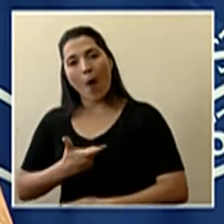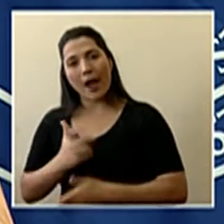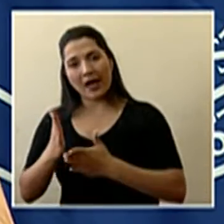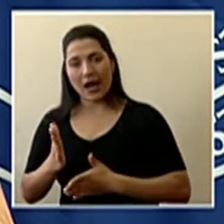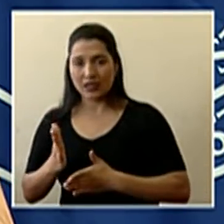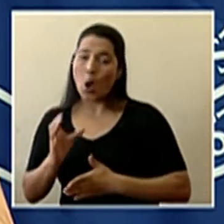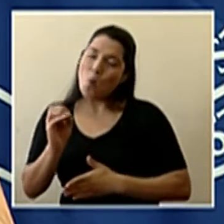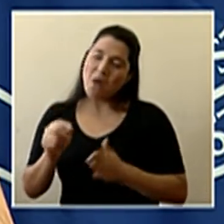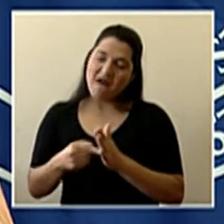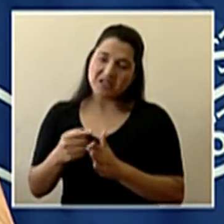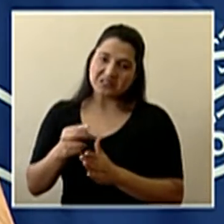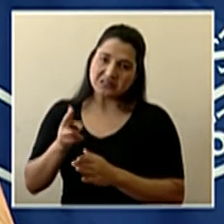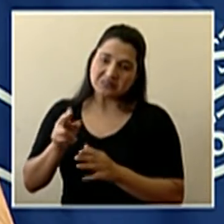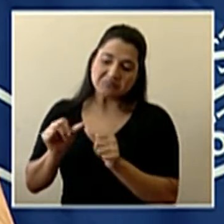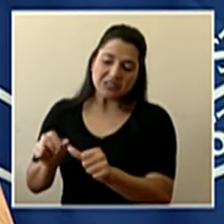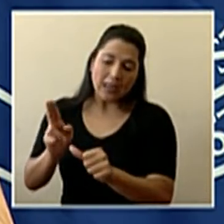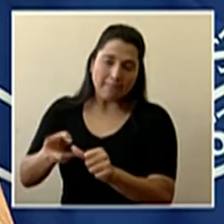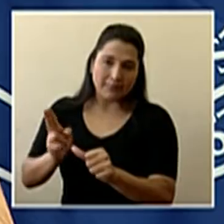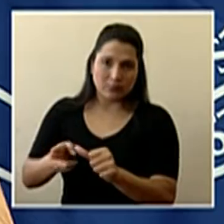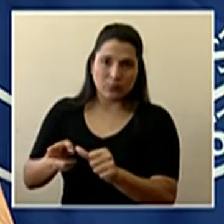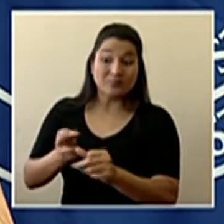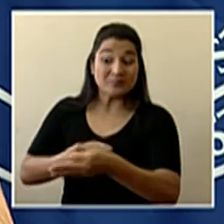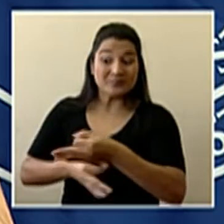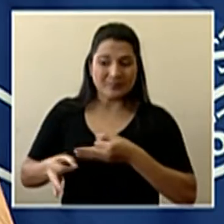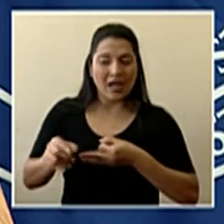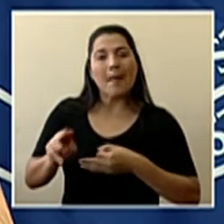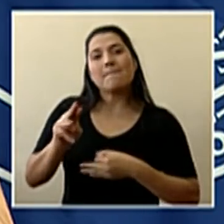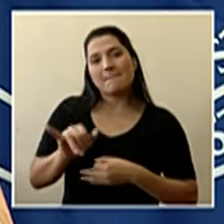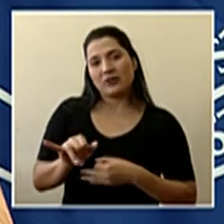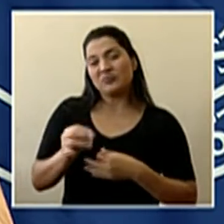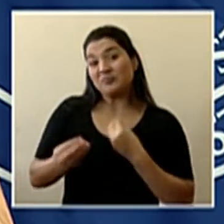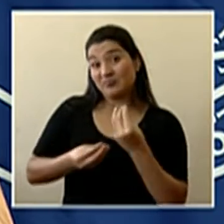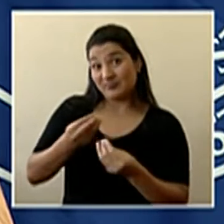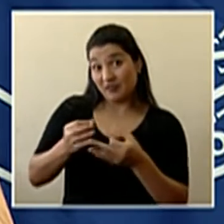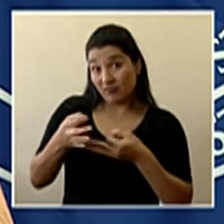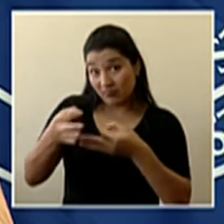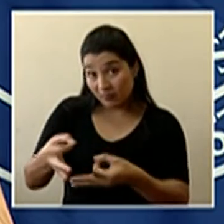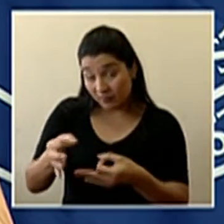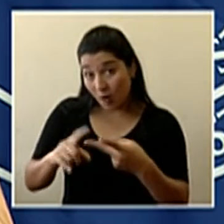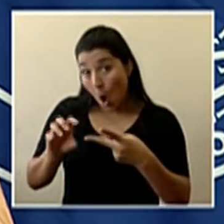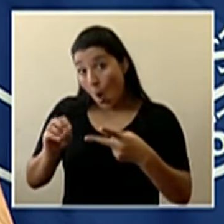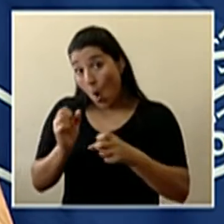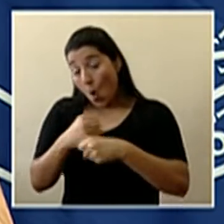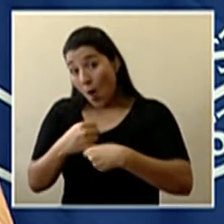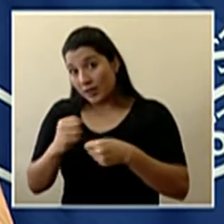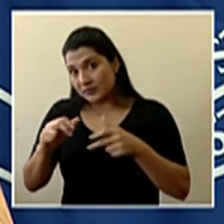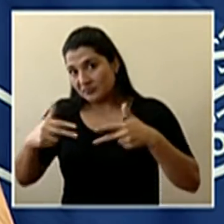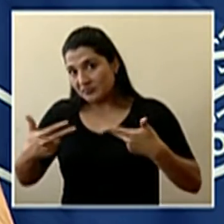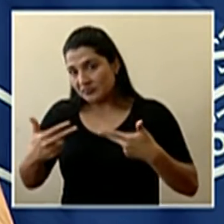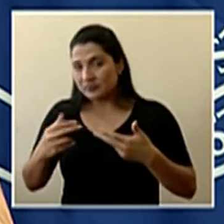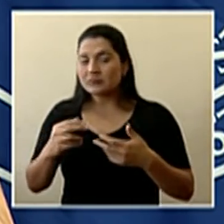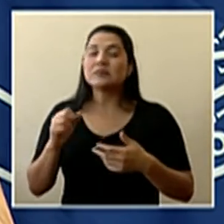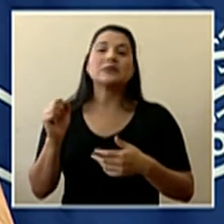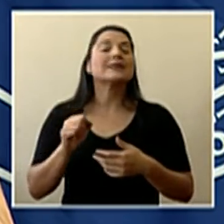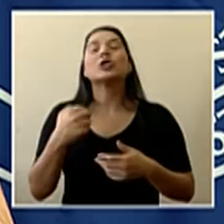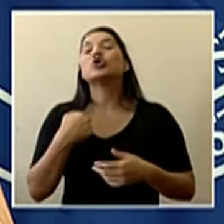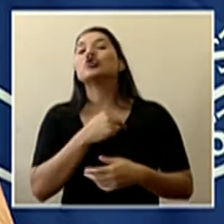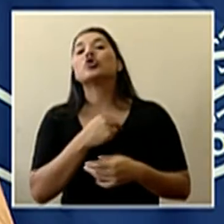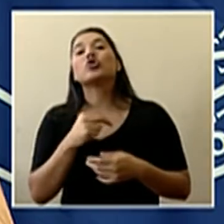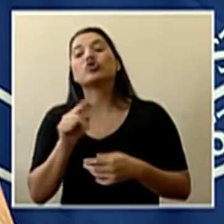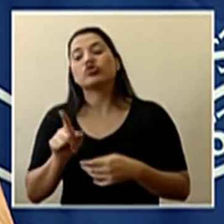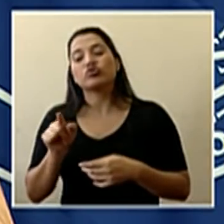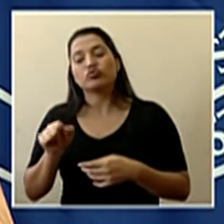diferentes si no queremos de verdad que tengamos un aumento repentino de casos y un escenario muy desfavorable en